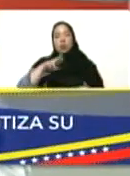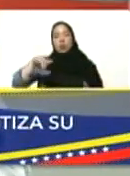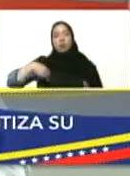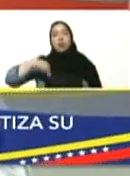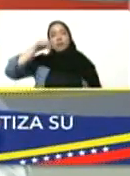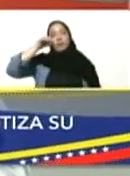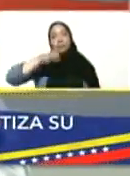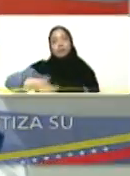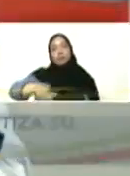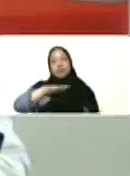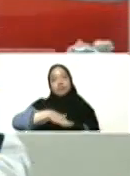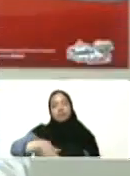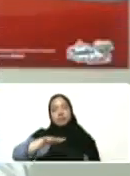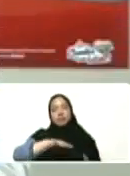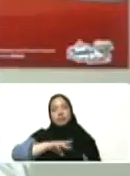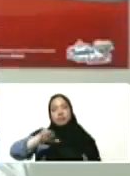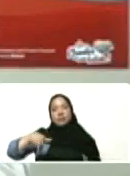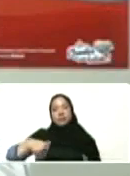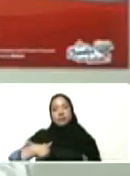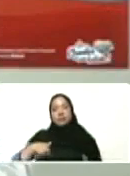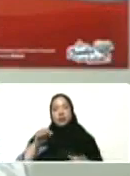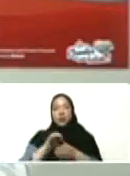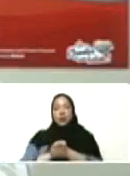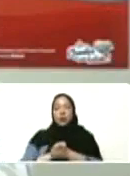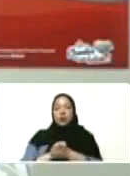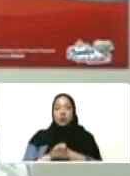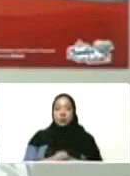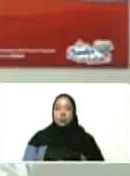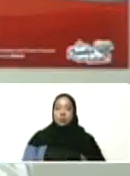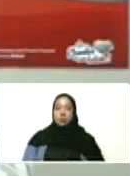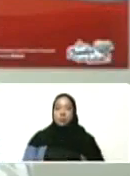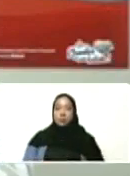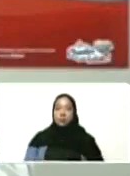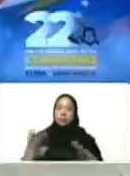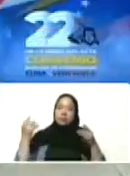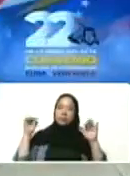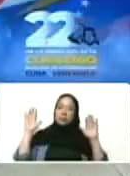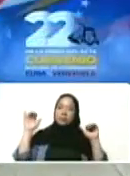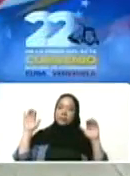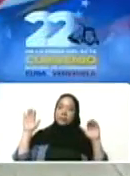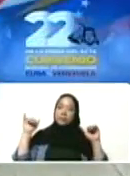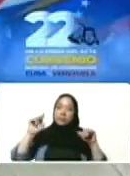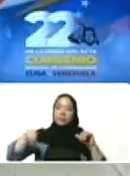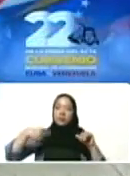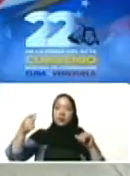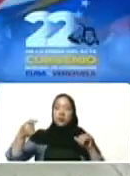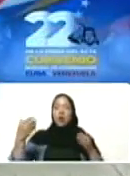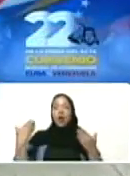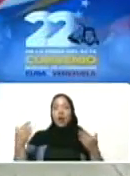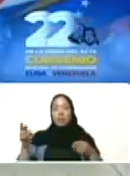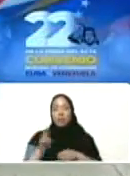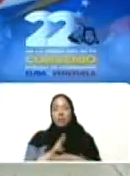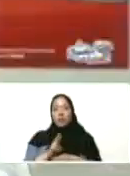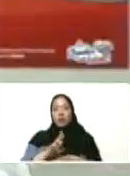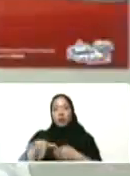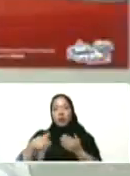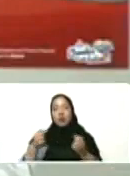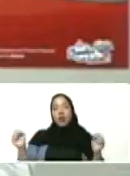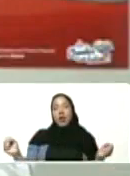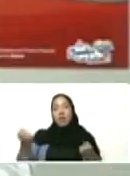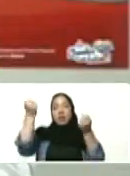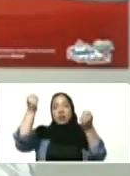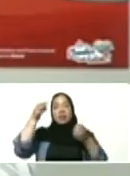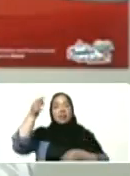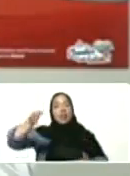a lo largo y ancho de nuestro territorio. Me despido de ustedes. Nos vemos pronto. Hasta la